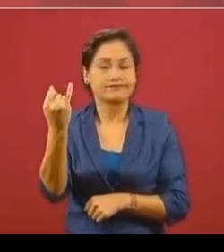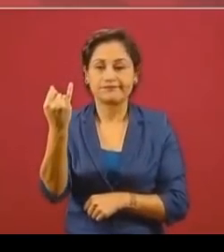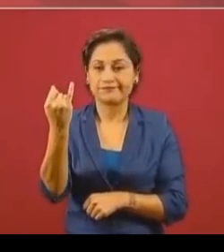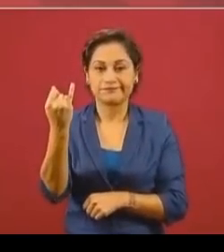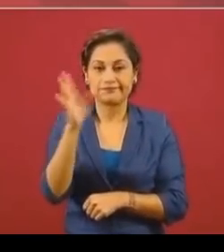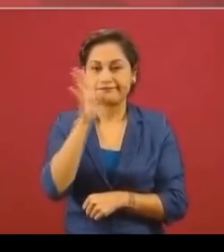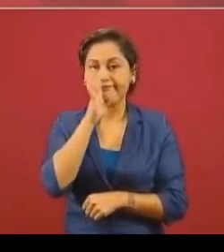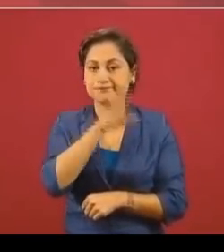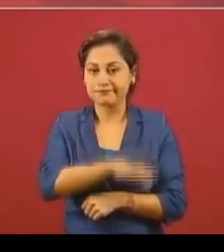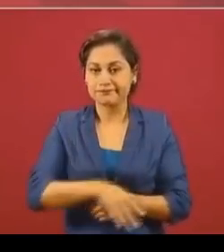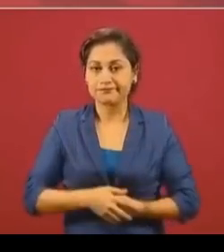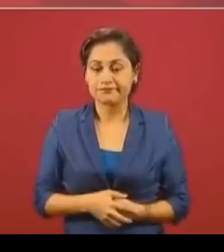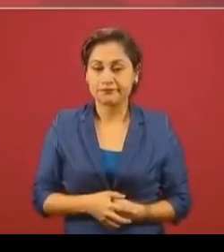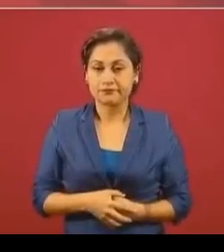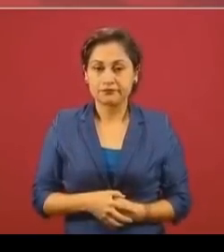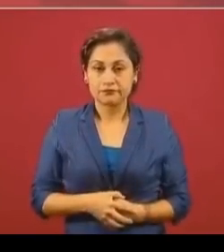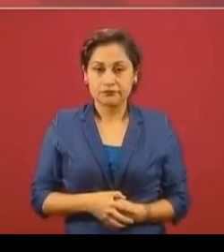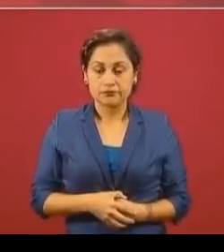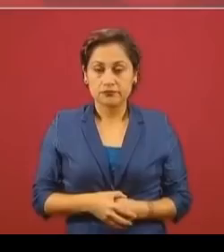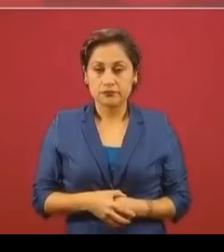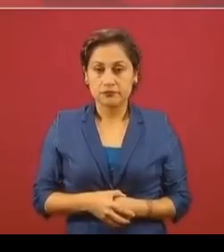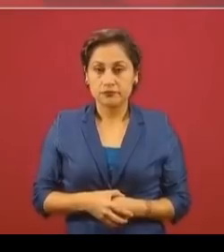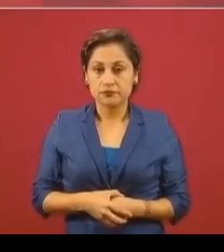esa forma de